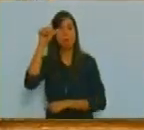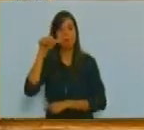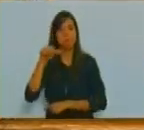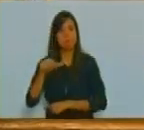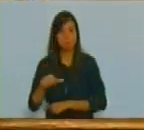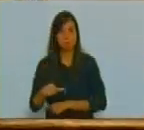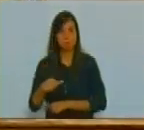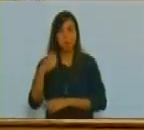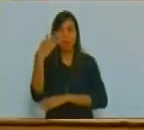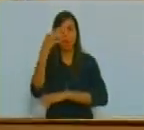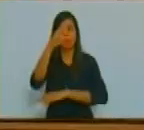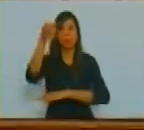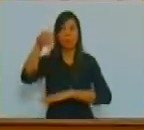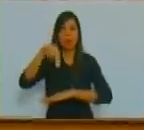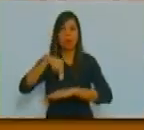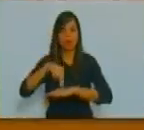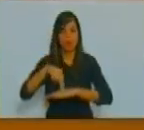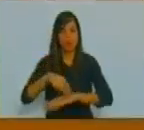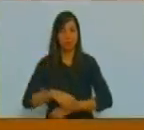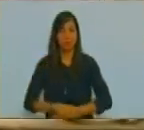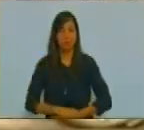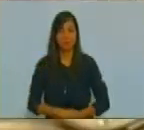asamblea constituyente